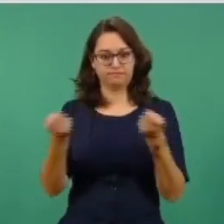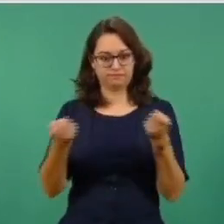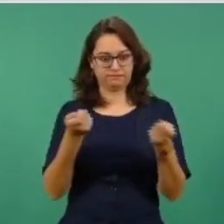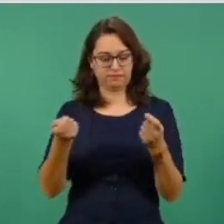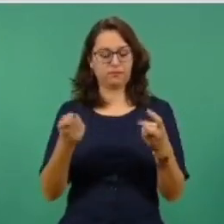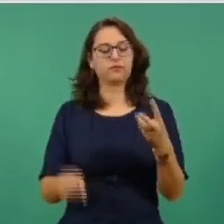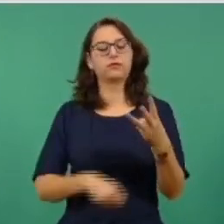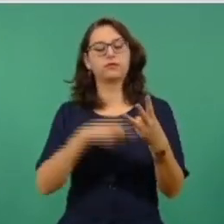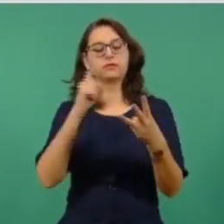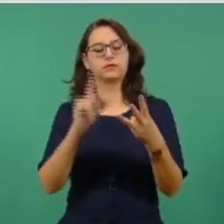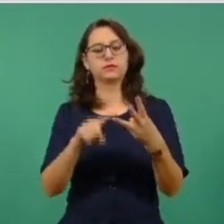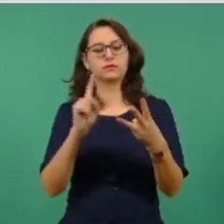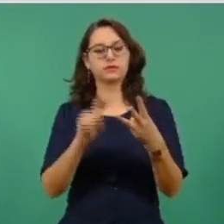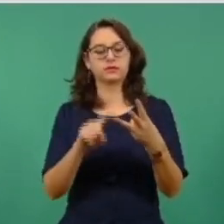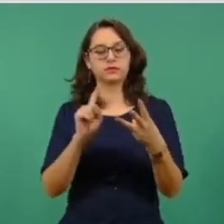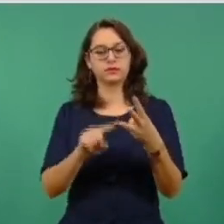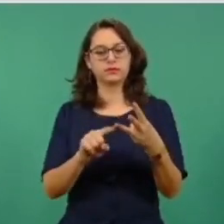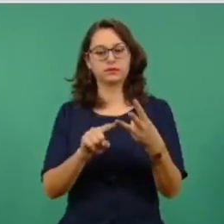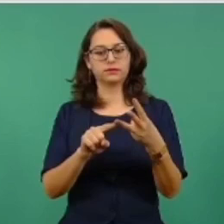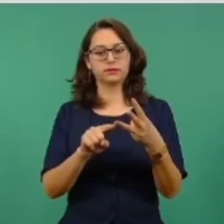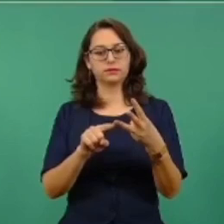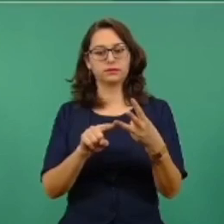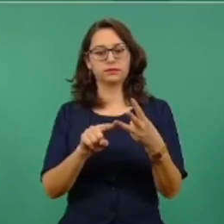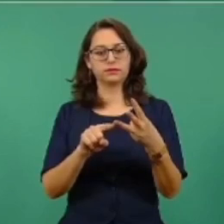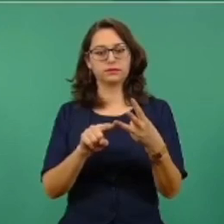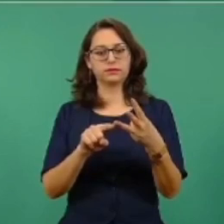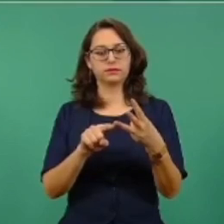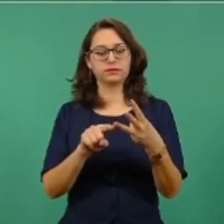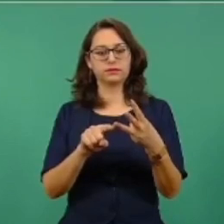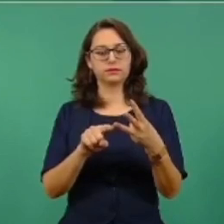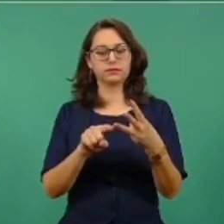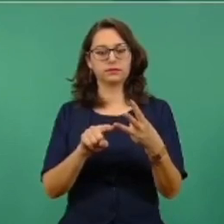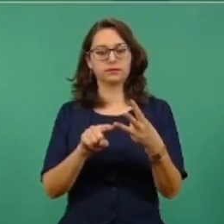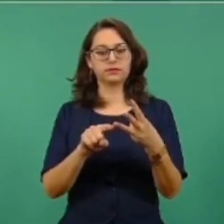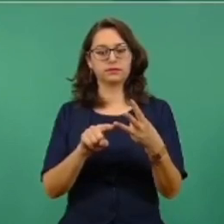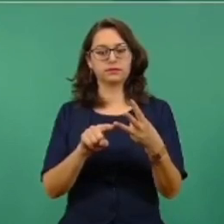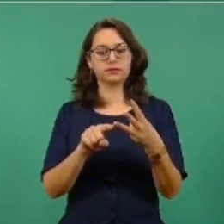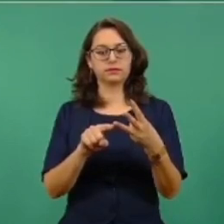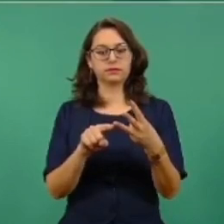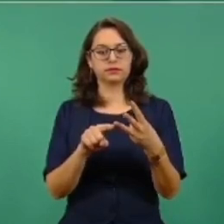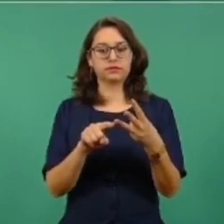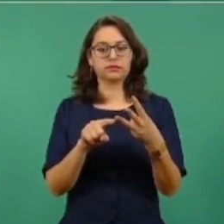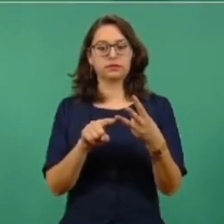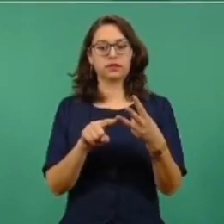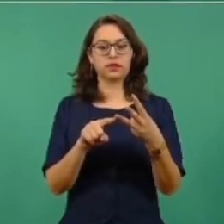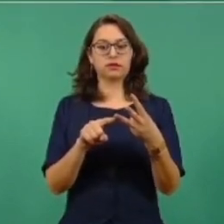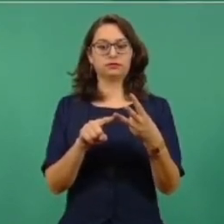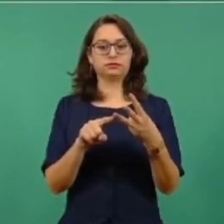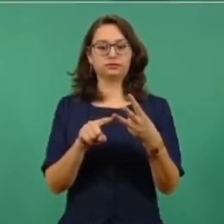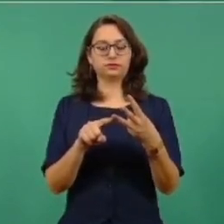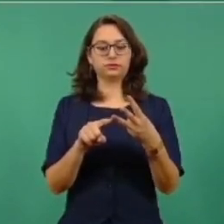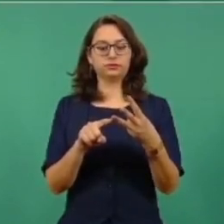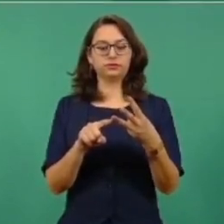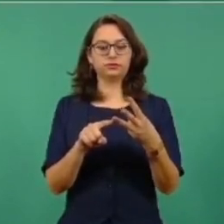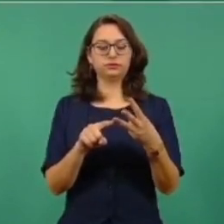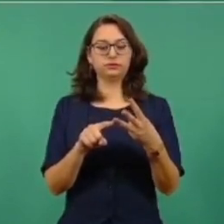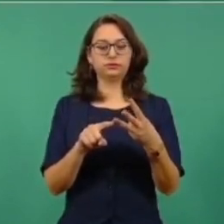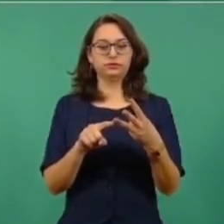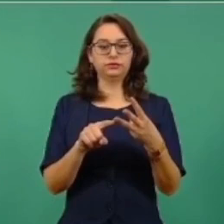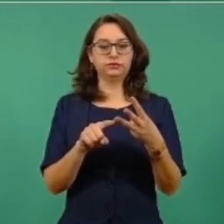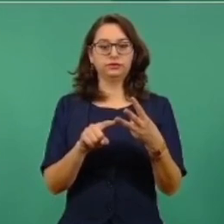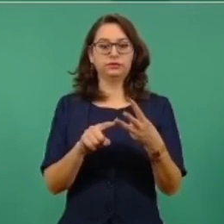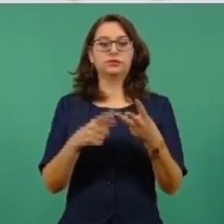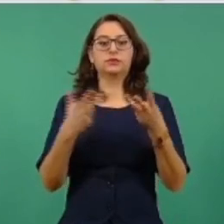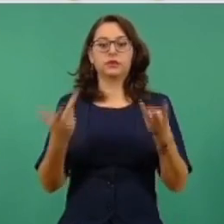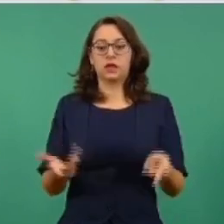Tercero, es lograr el que no aumenten los precios, fortaleciendo